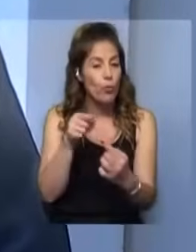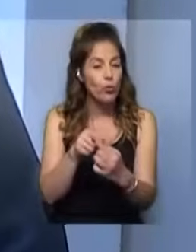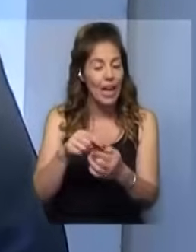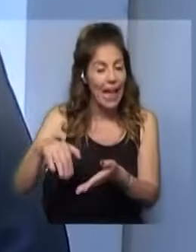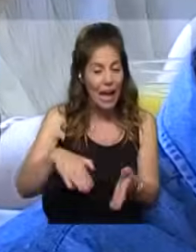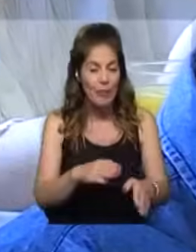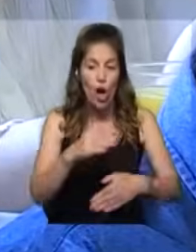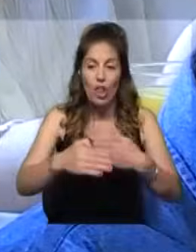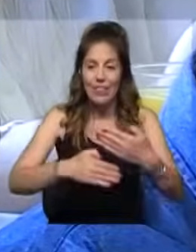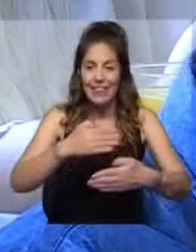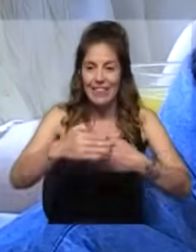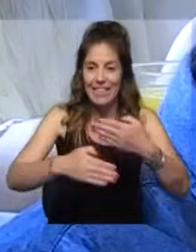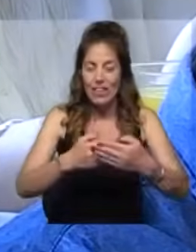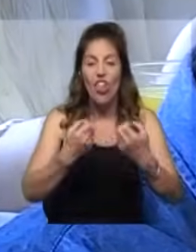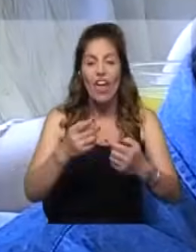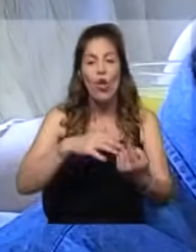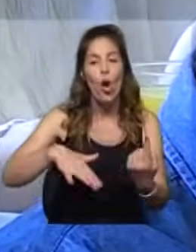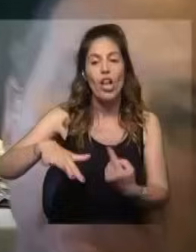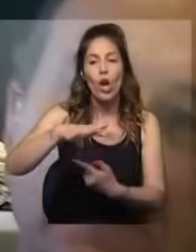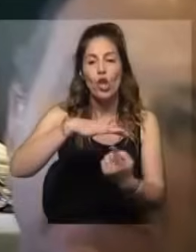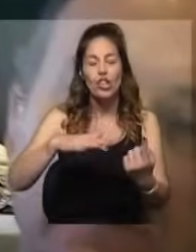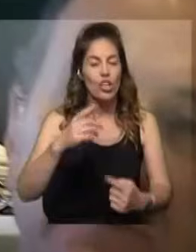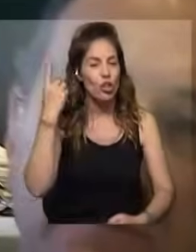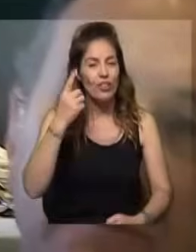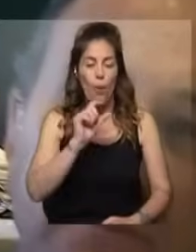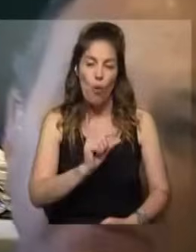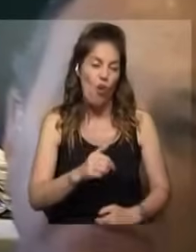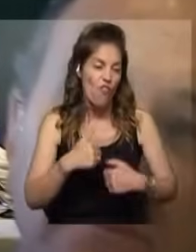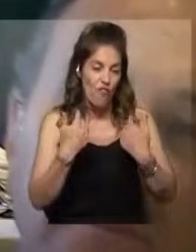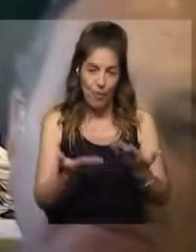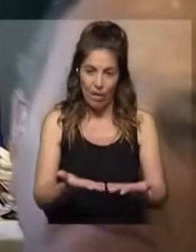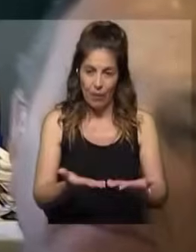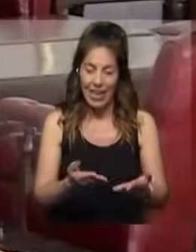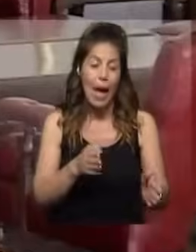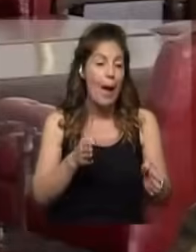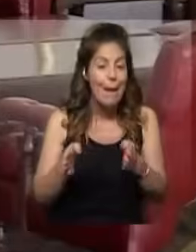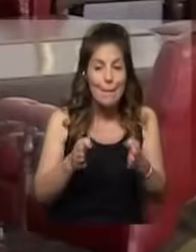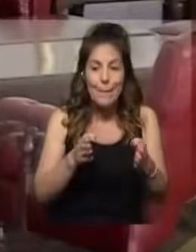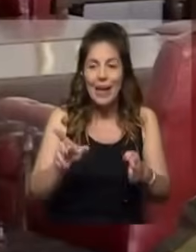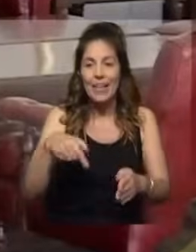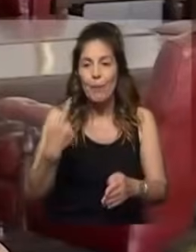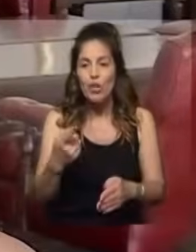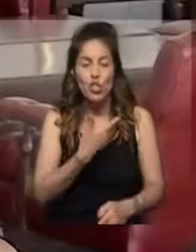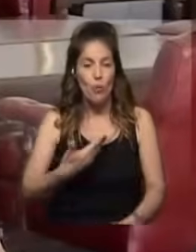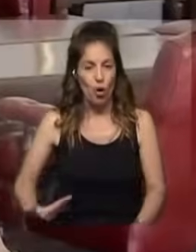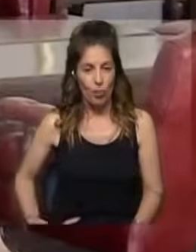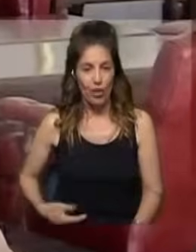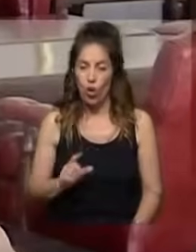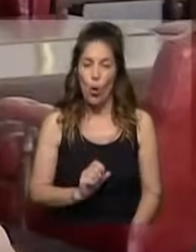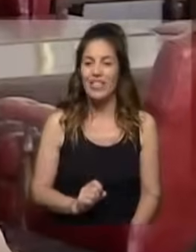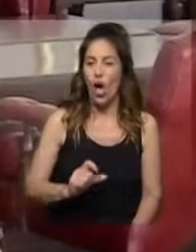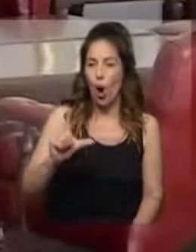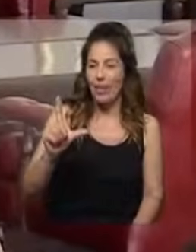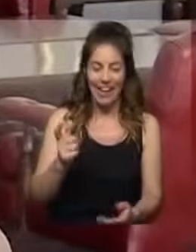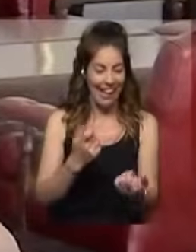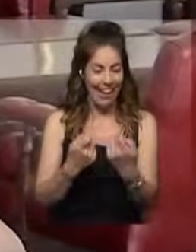desarrollo dado el contexto internacional poco favorable el margen que tiene el próximo gobierno no es aumentar